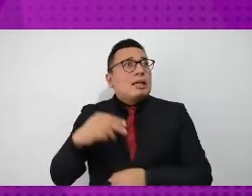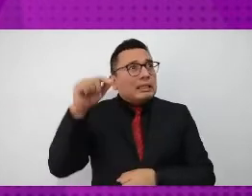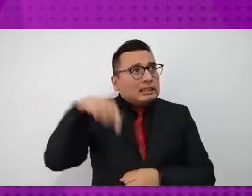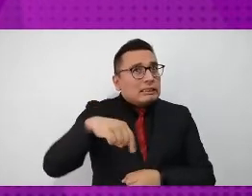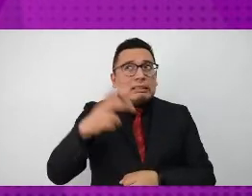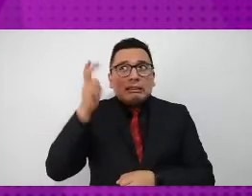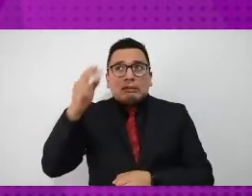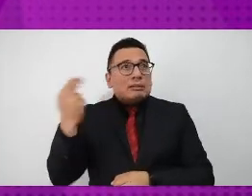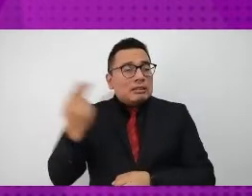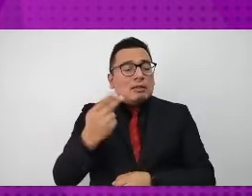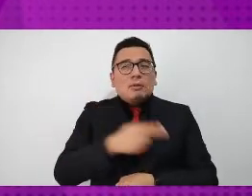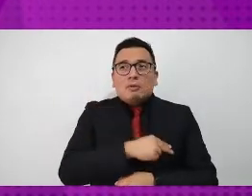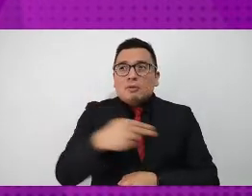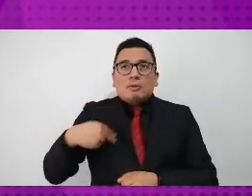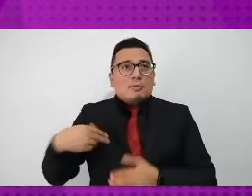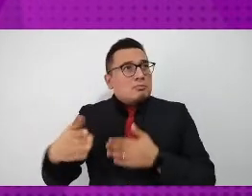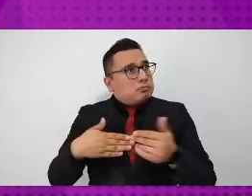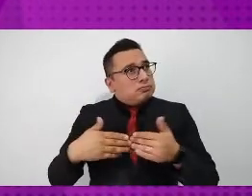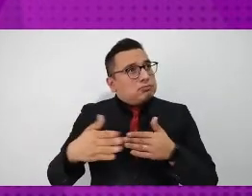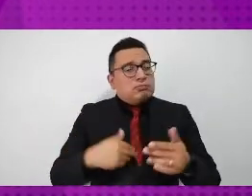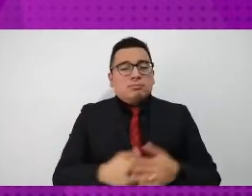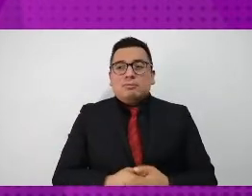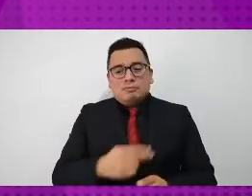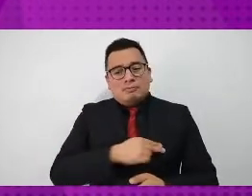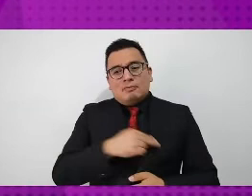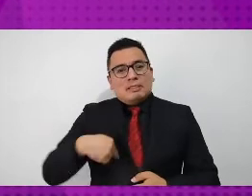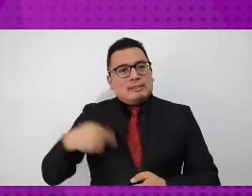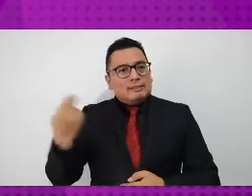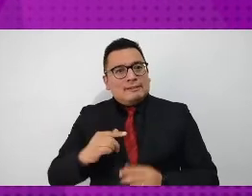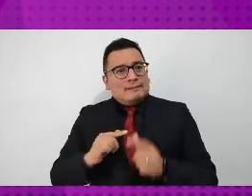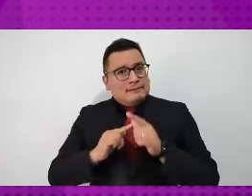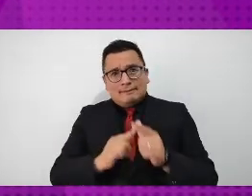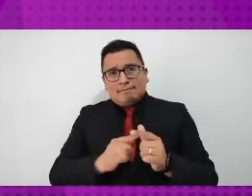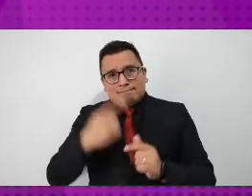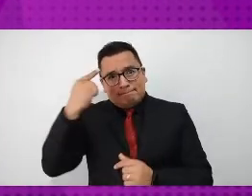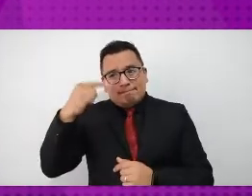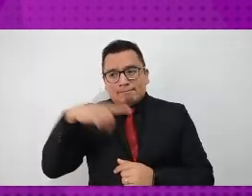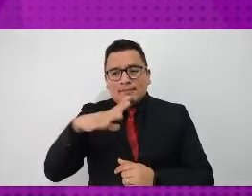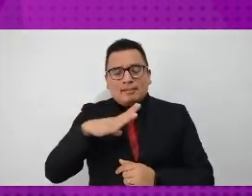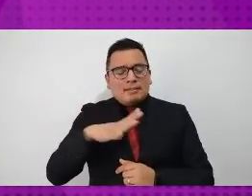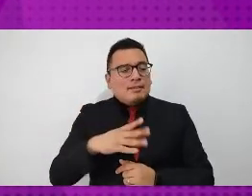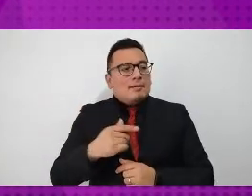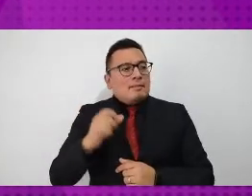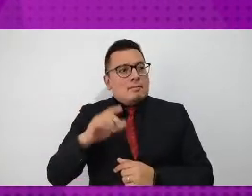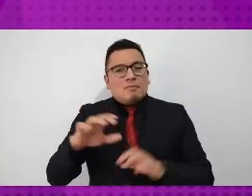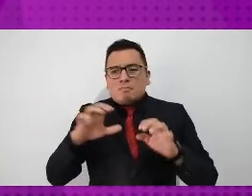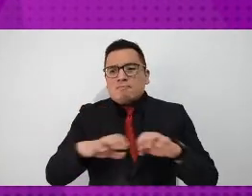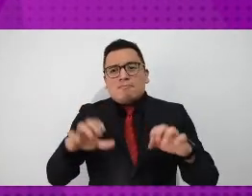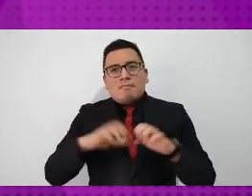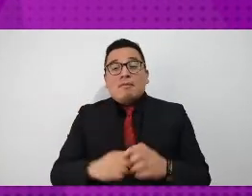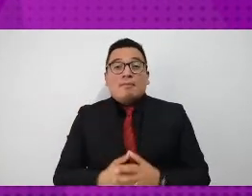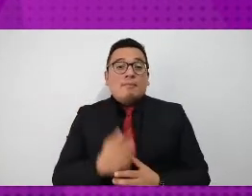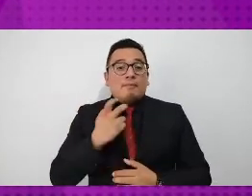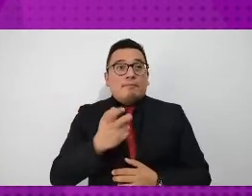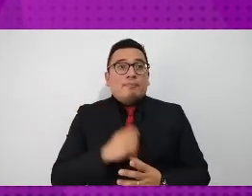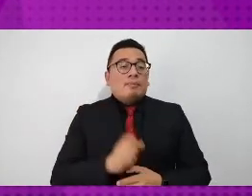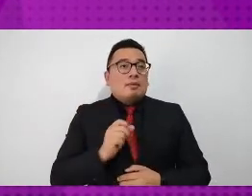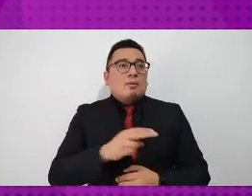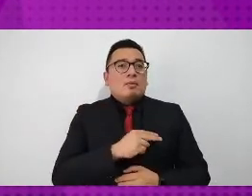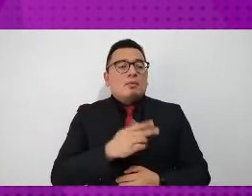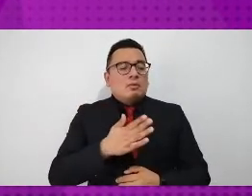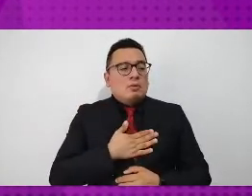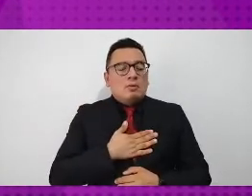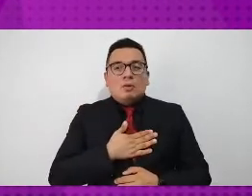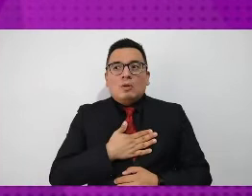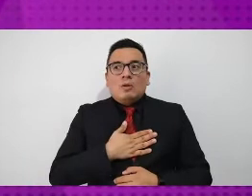modernizar el sistema electoral y tenemos que haber avanzar hacia la implementación del horno electrónica y bueno tuve también el privilegio